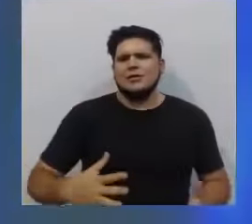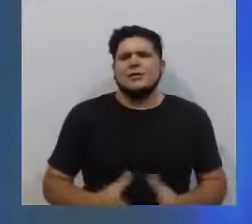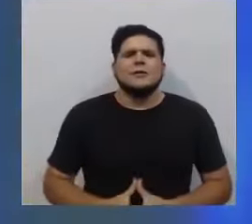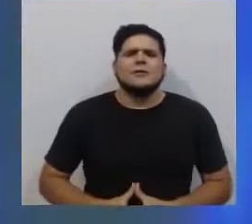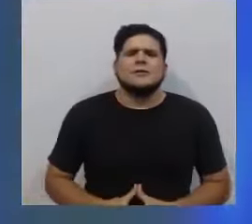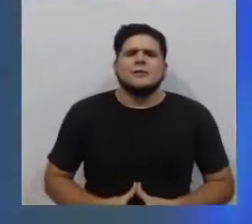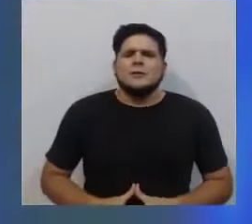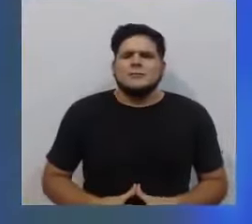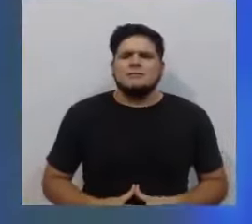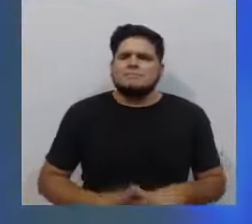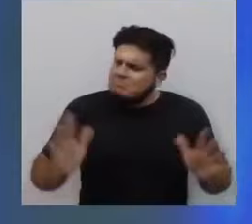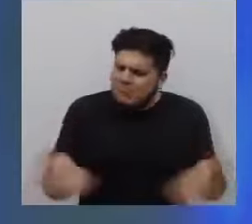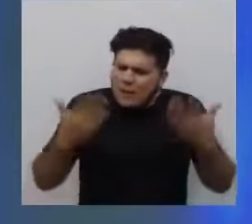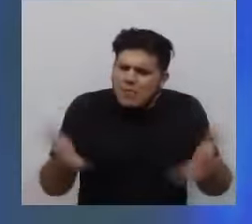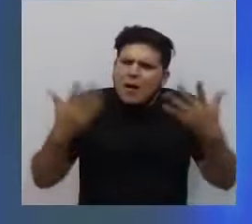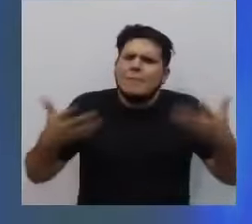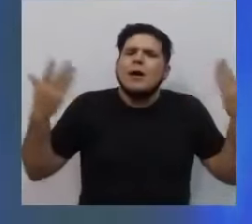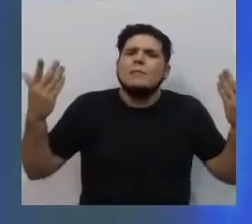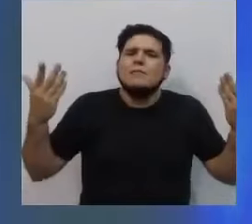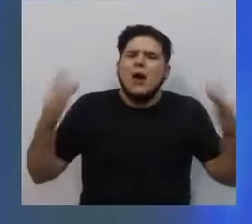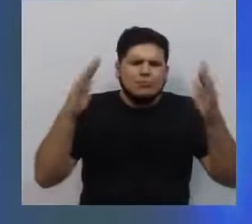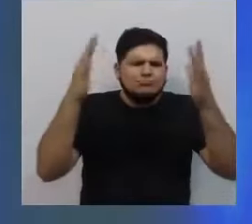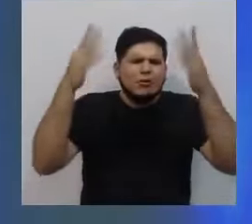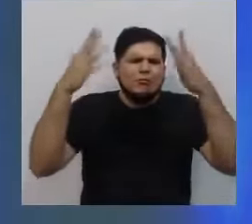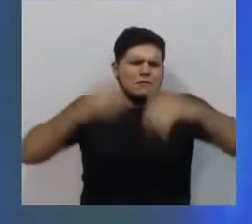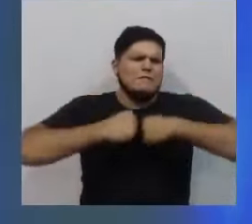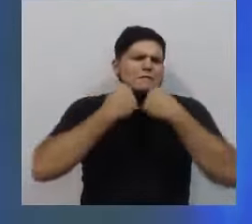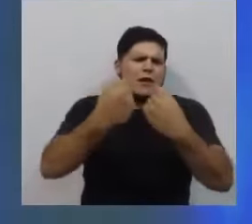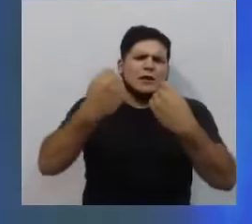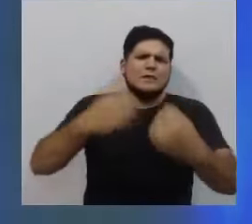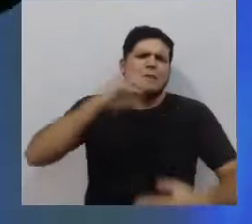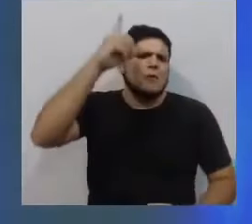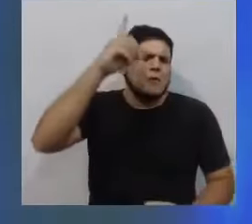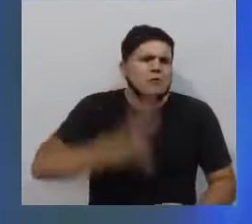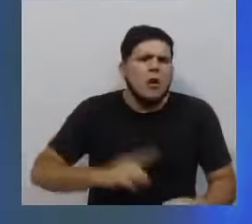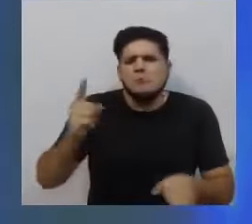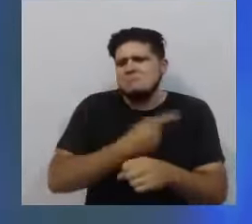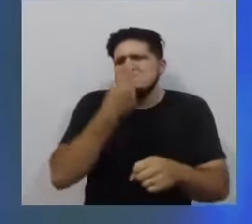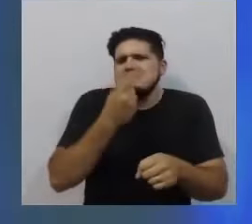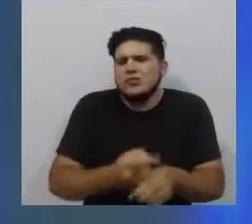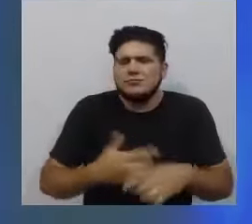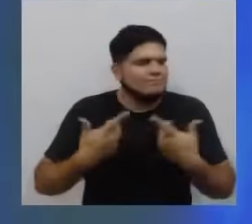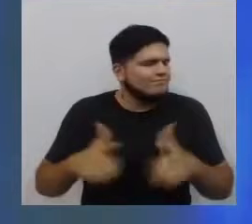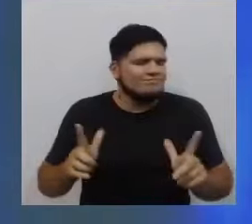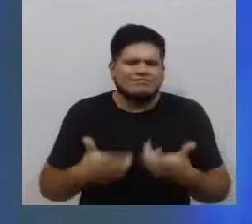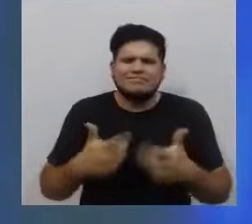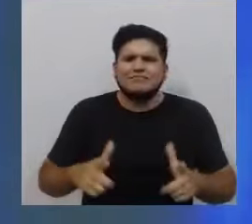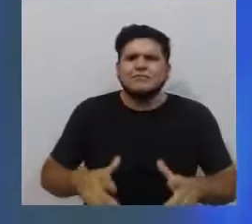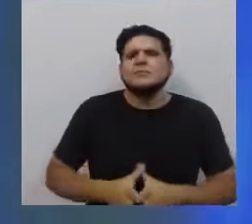con fe porque dios sigue el control de todas las cosas para dios no hay imposibles para dios no hay puertas cerradas